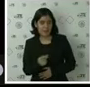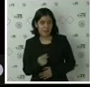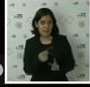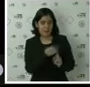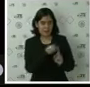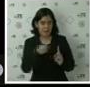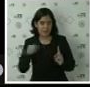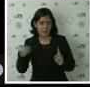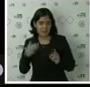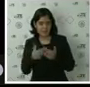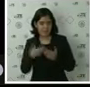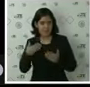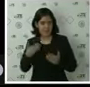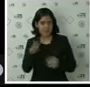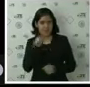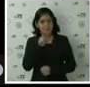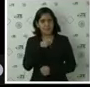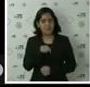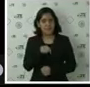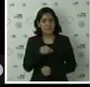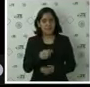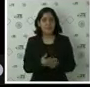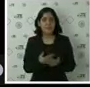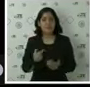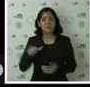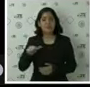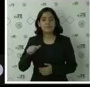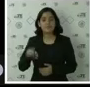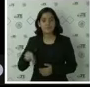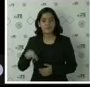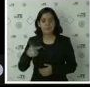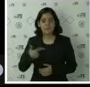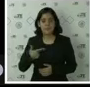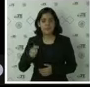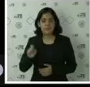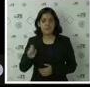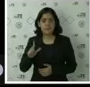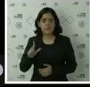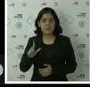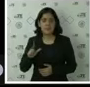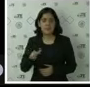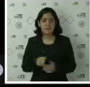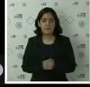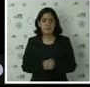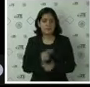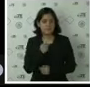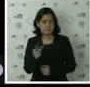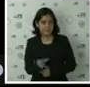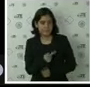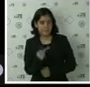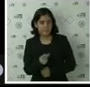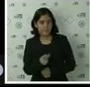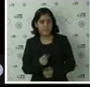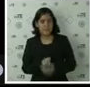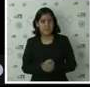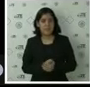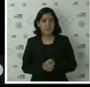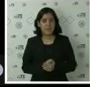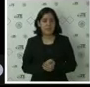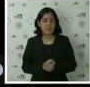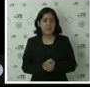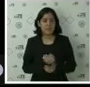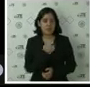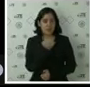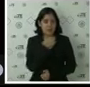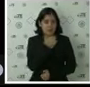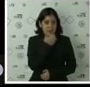trazado. Me dirigiría en este momento a Ángel Gabriel Ceja Trejo. Mi querido Ángel, ¿es posible extender la escuela